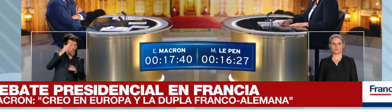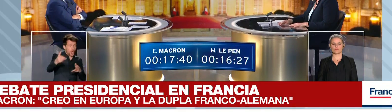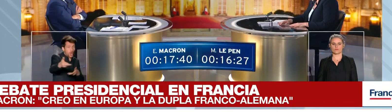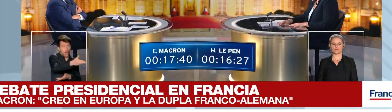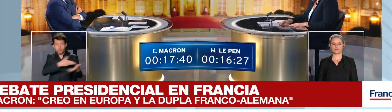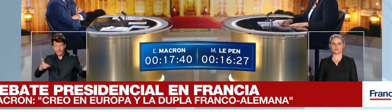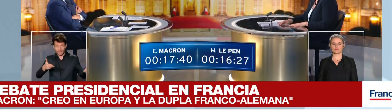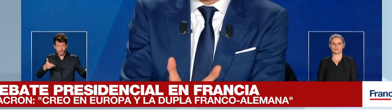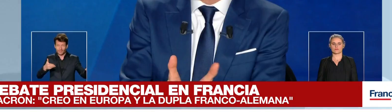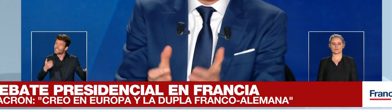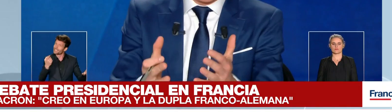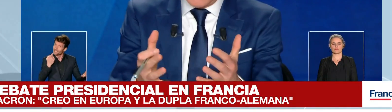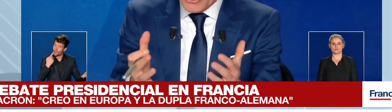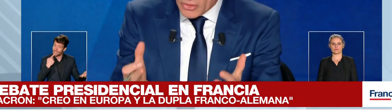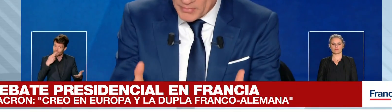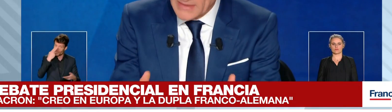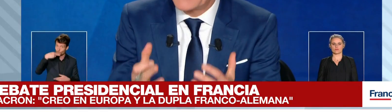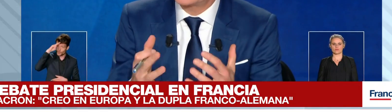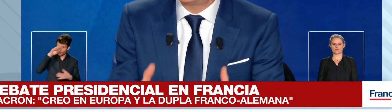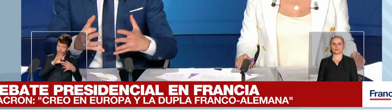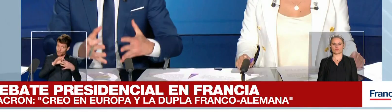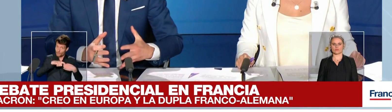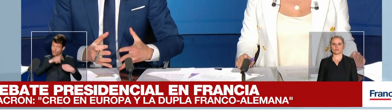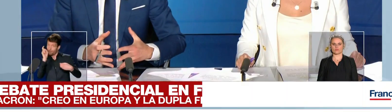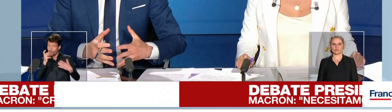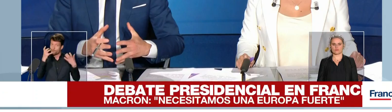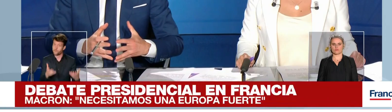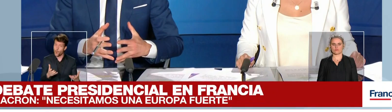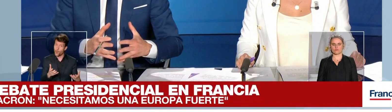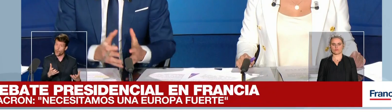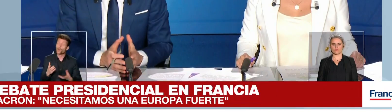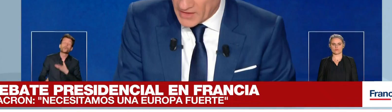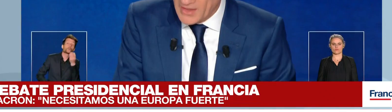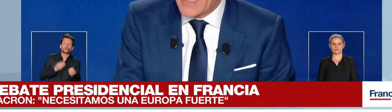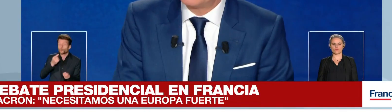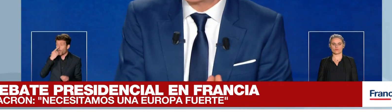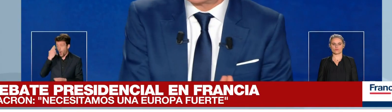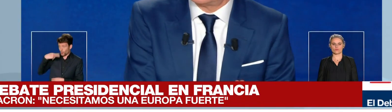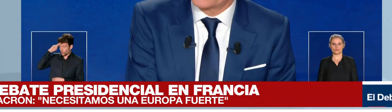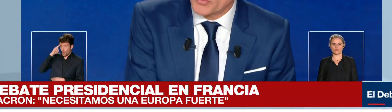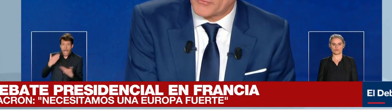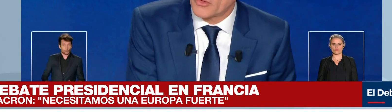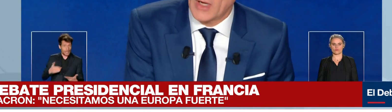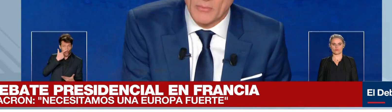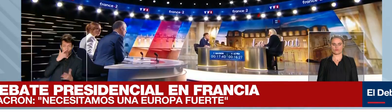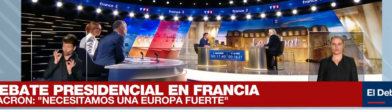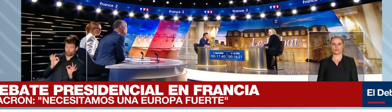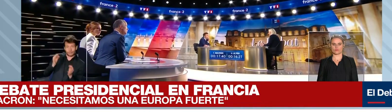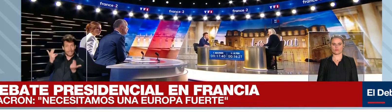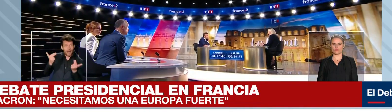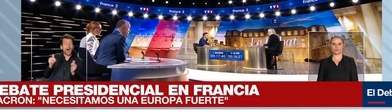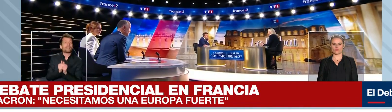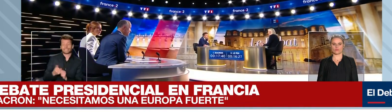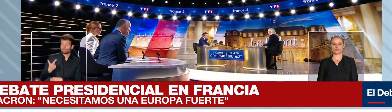de la Unión Europea. ¿Eso significa que quiere salir de la Unión Europea o que la Unión Europea, como es, como está hoy, le conviene con la